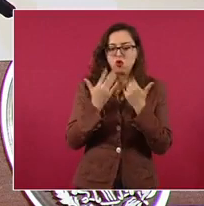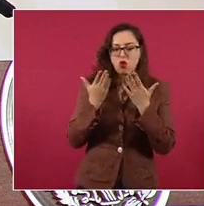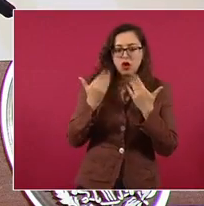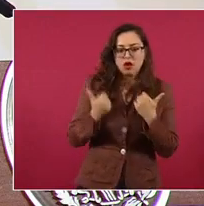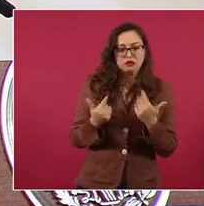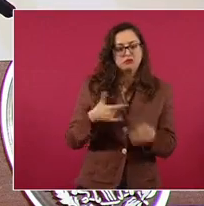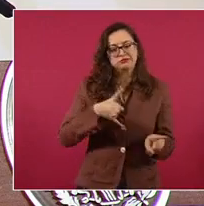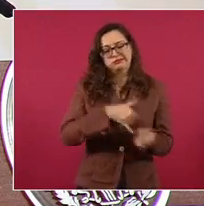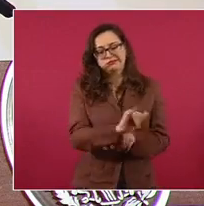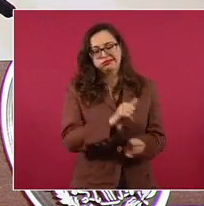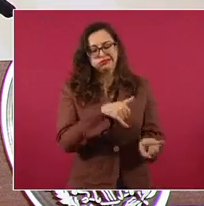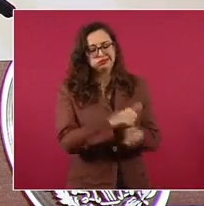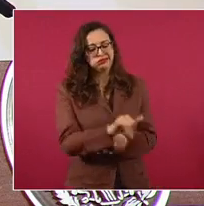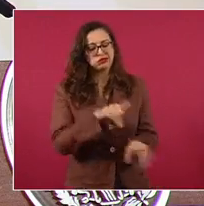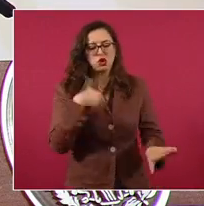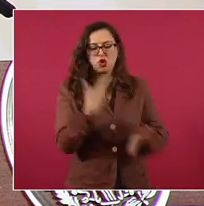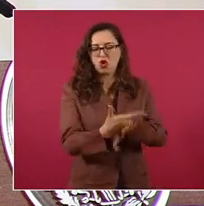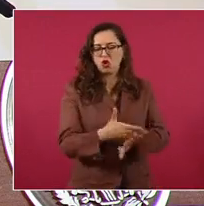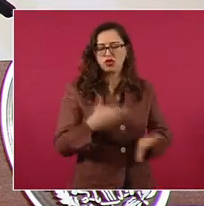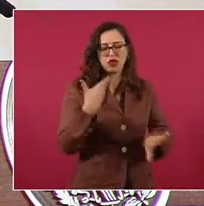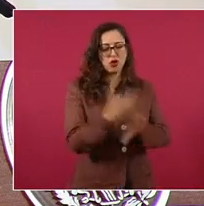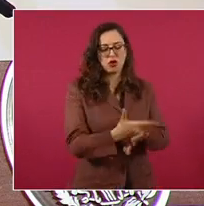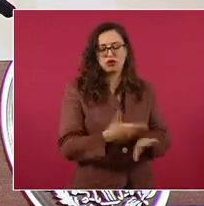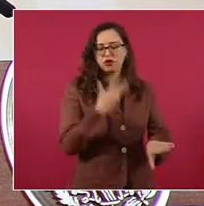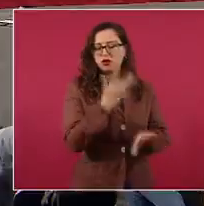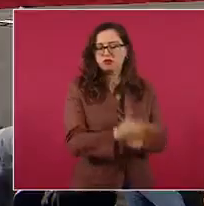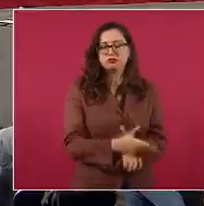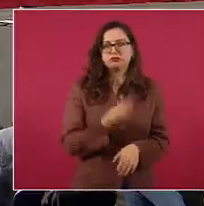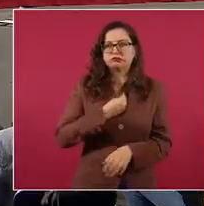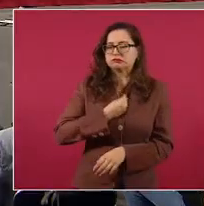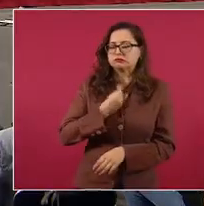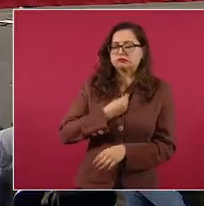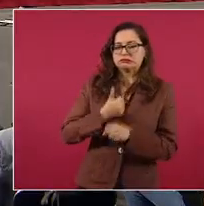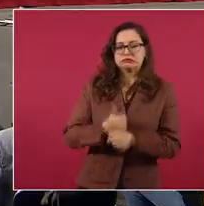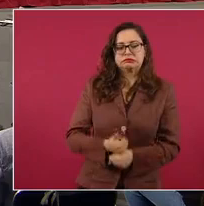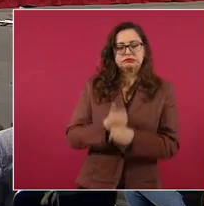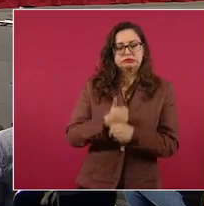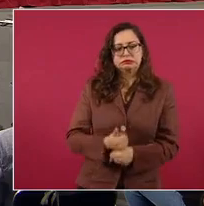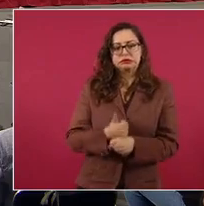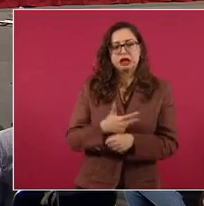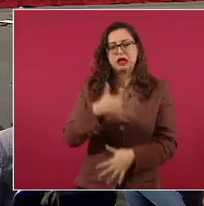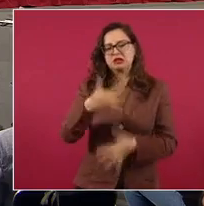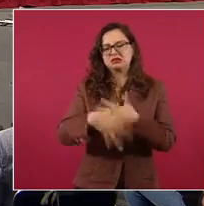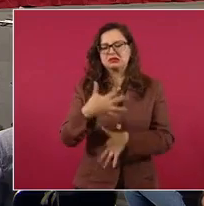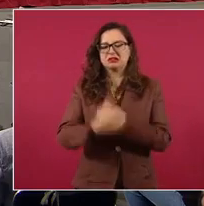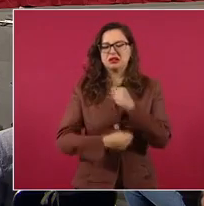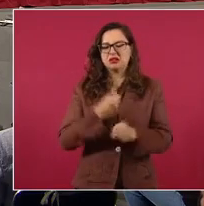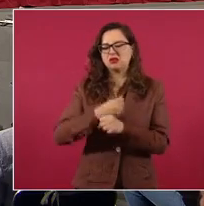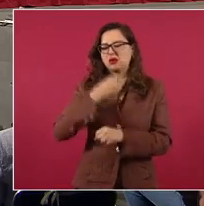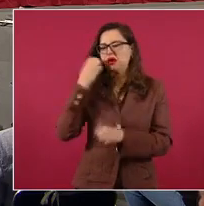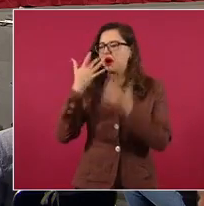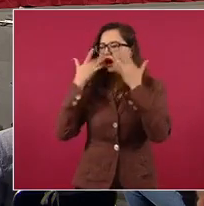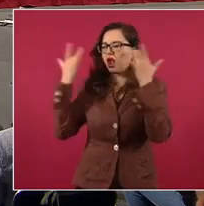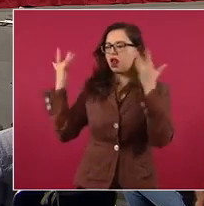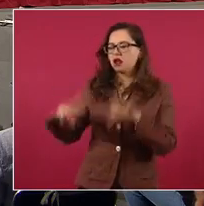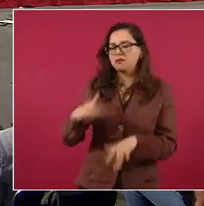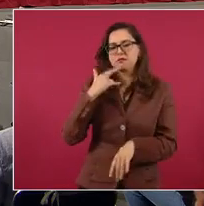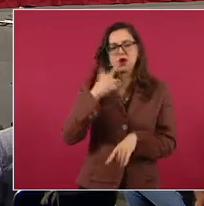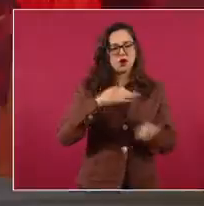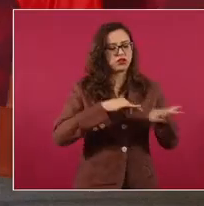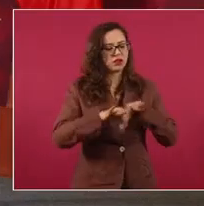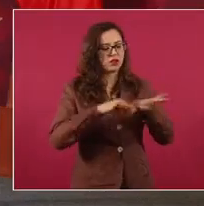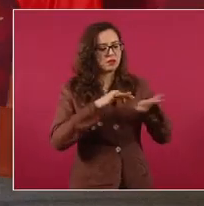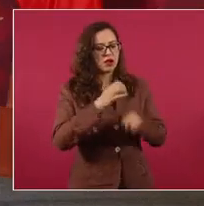siempre. A los 15 años desertó de la escuela para trabajar y apoyar a su madre. Es